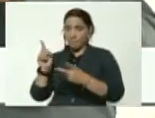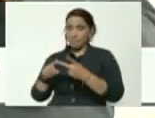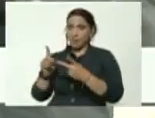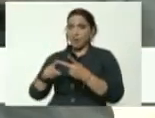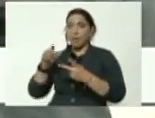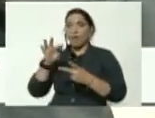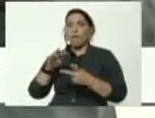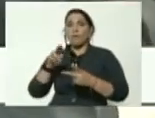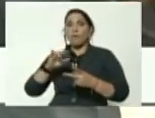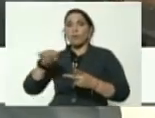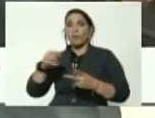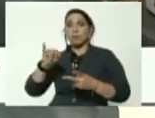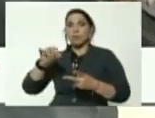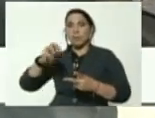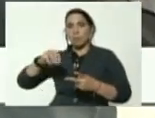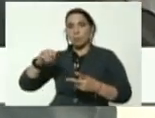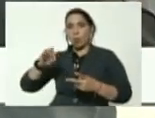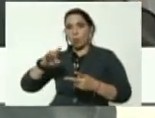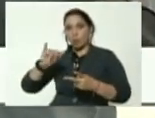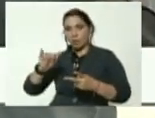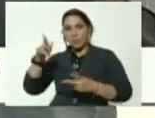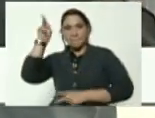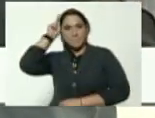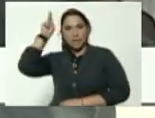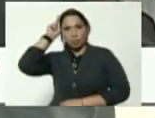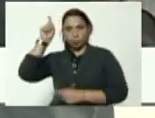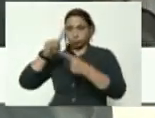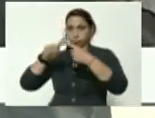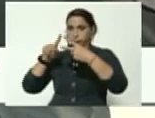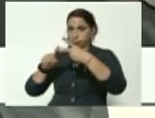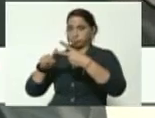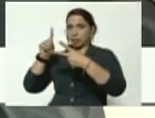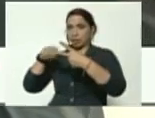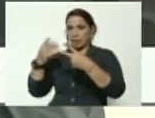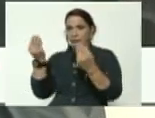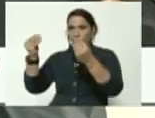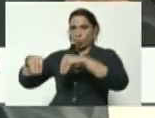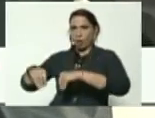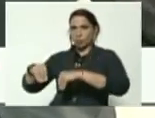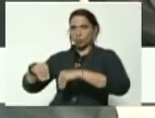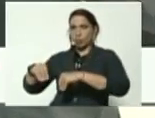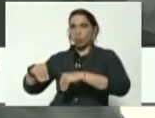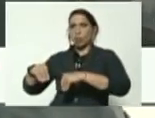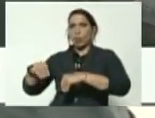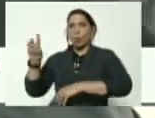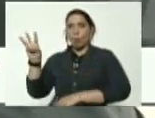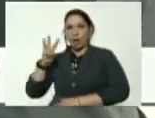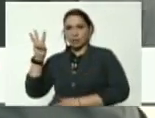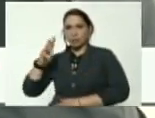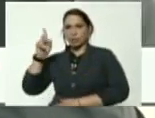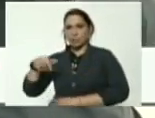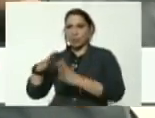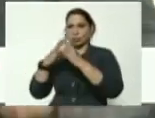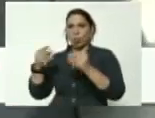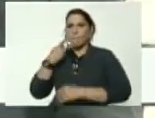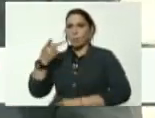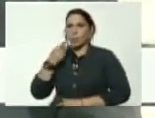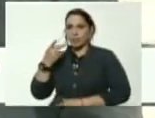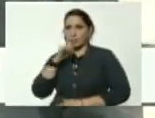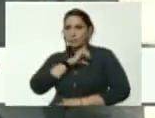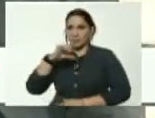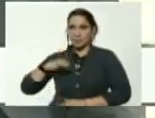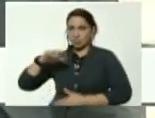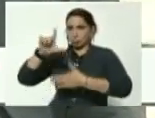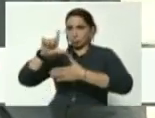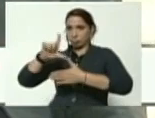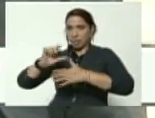Todos ellos dos son paladines de la aplicación de las medidas del Consenso de Washington y de todo lo que fue la política privatizadora en América Latina a principios